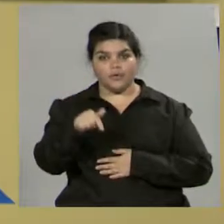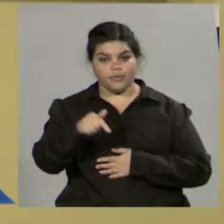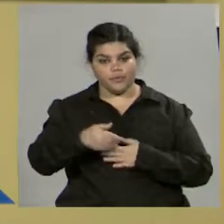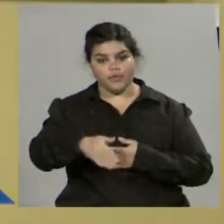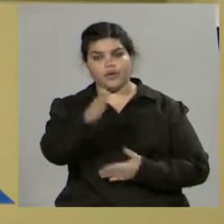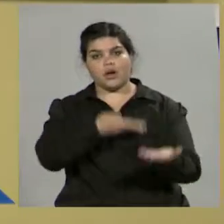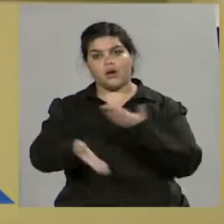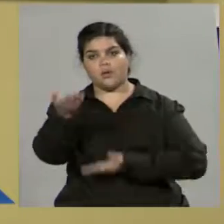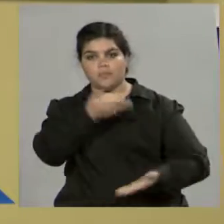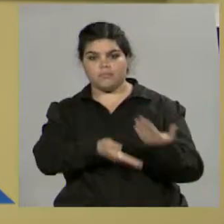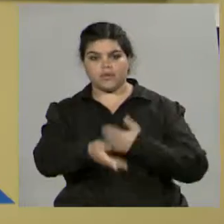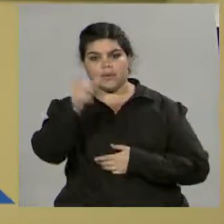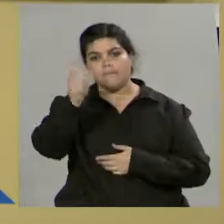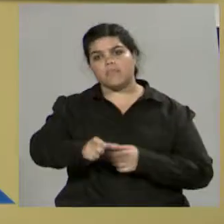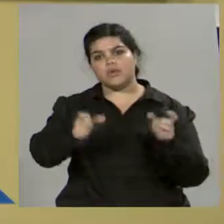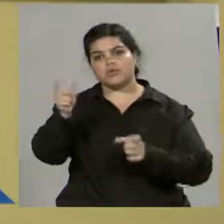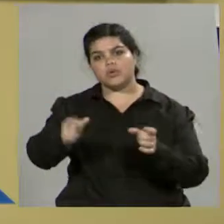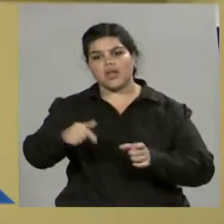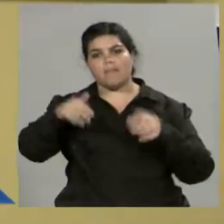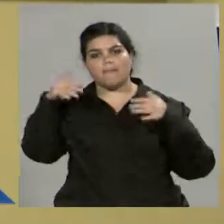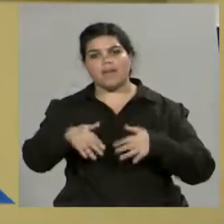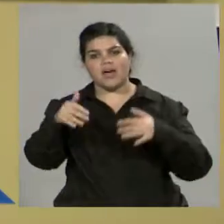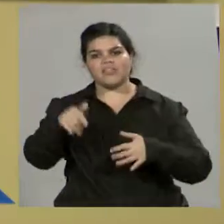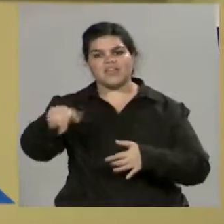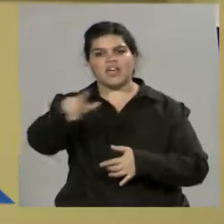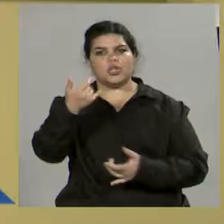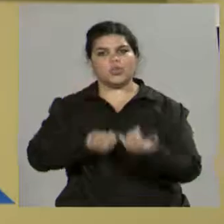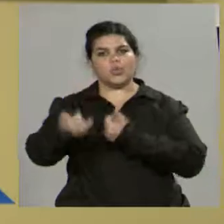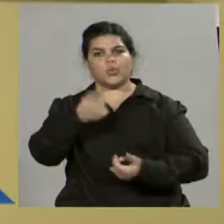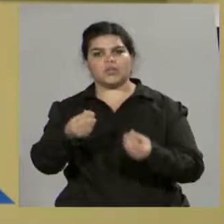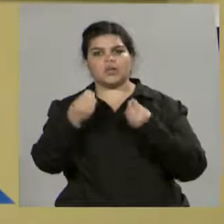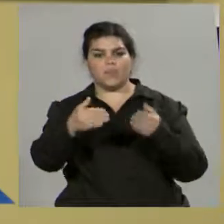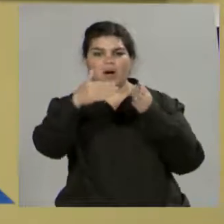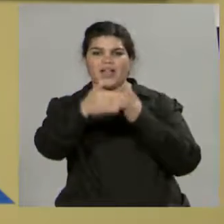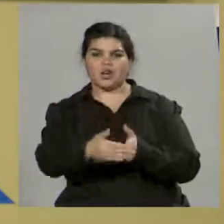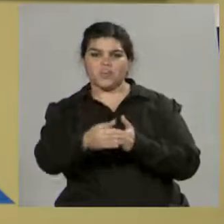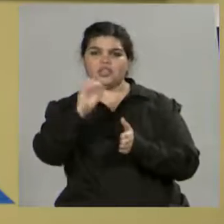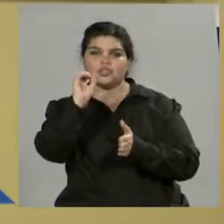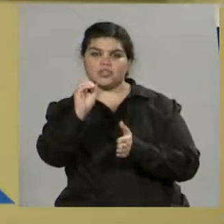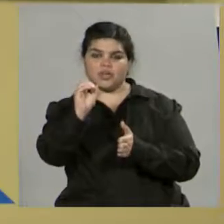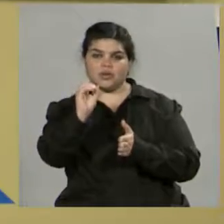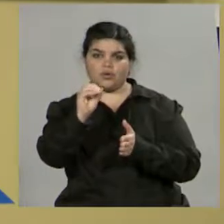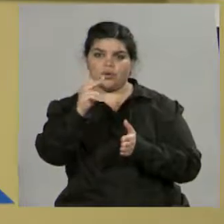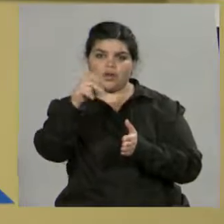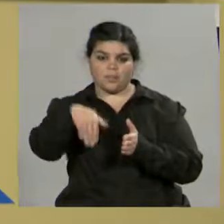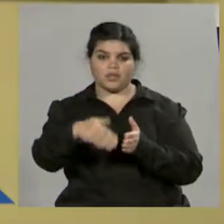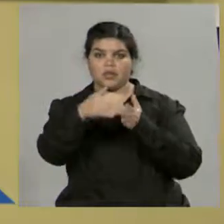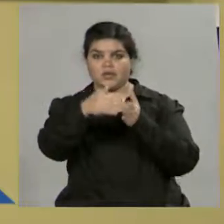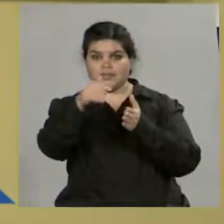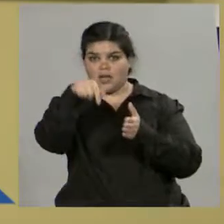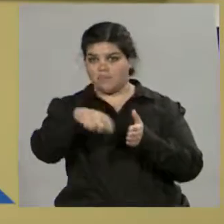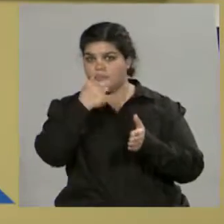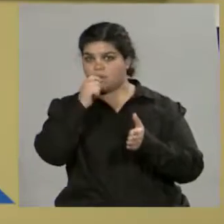que decía la gente en la marcha de en kilómetro cero aquí en nuestra provincia. Obviamente que también